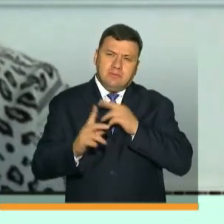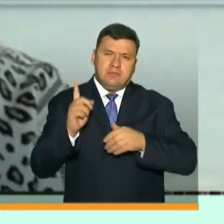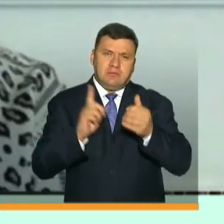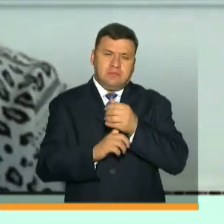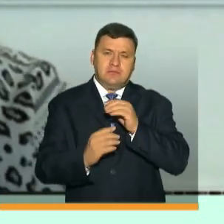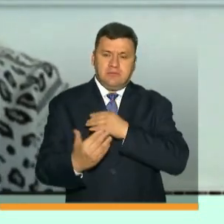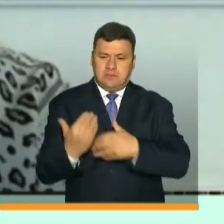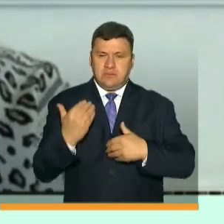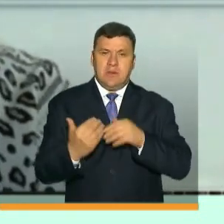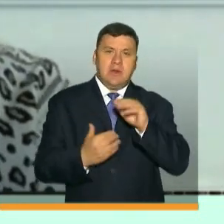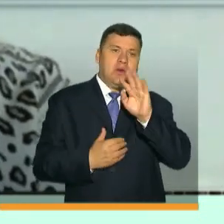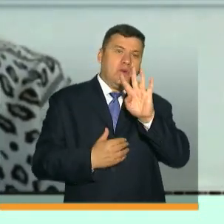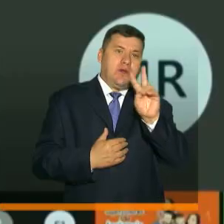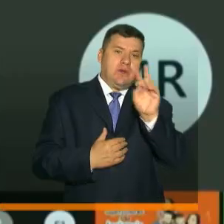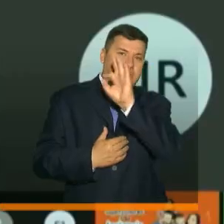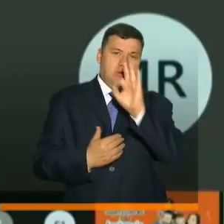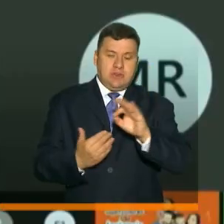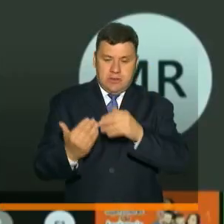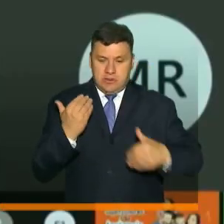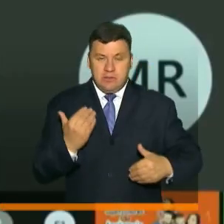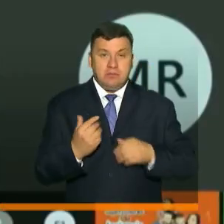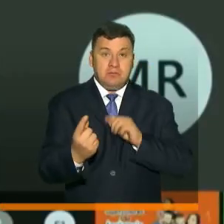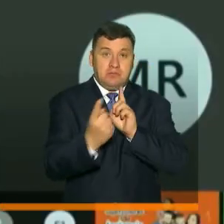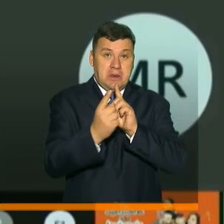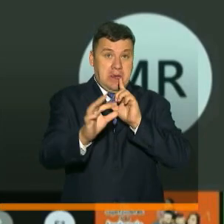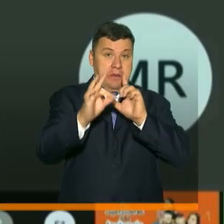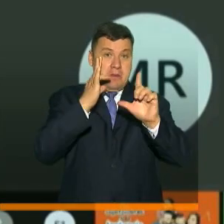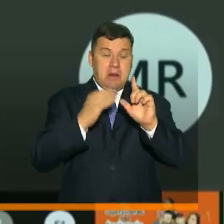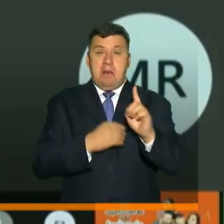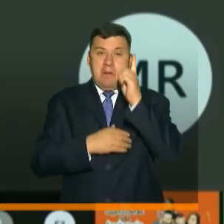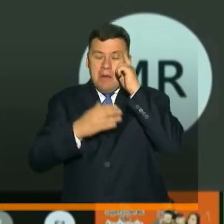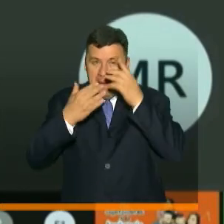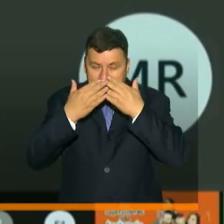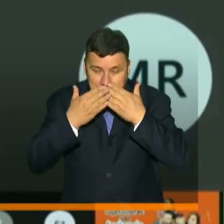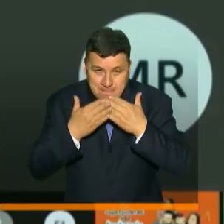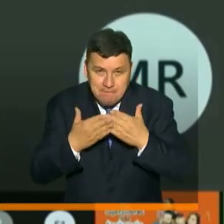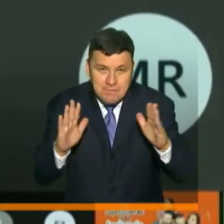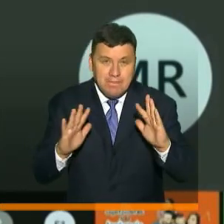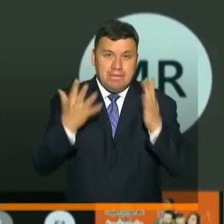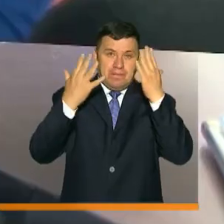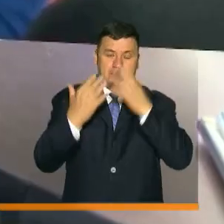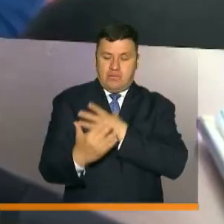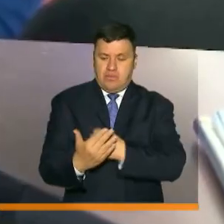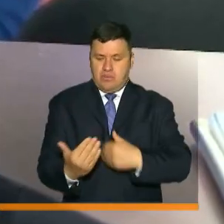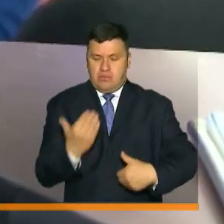al 42%. Este encuentro virtual fue el preámbulo de la celebración de la